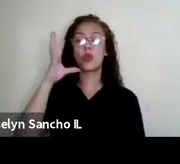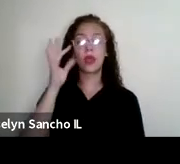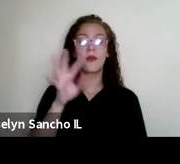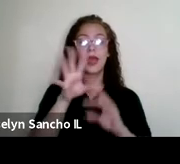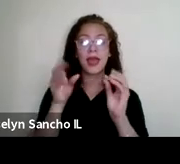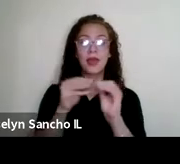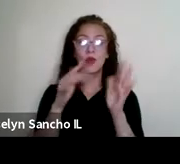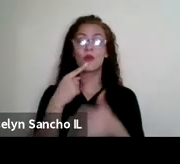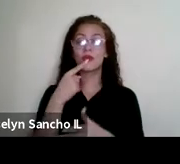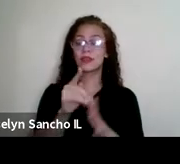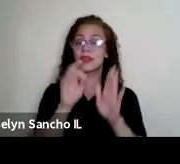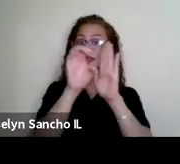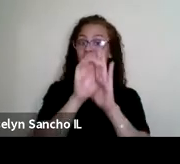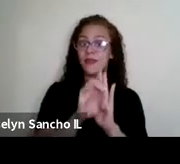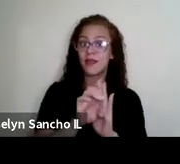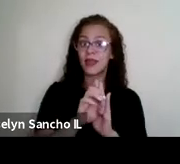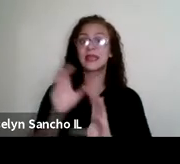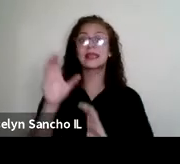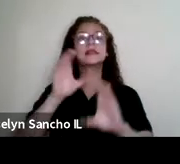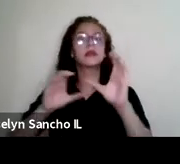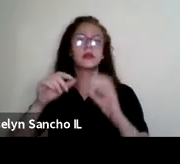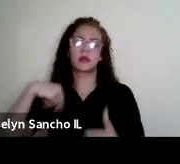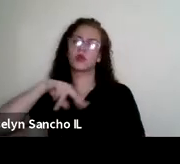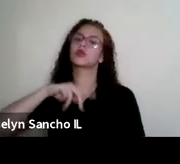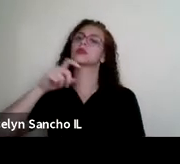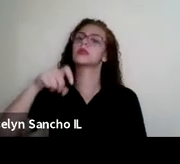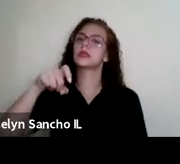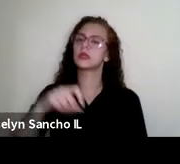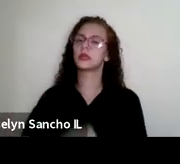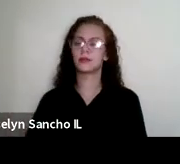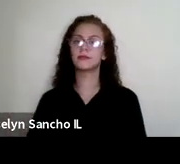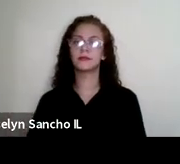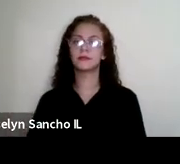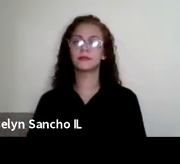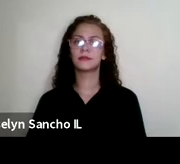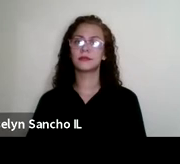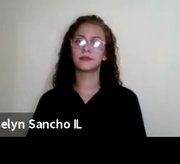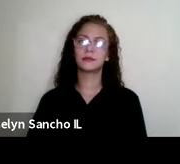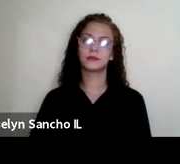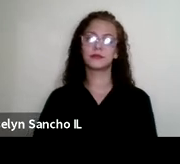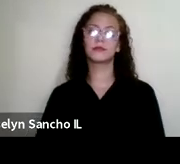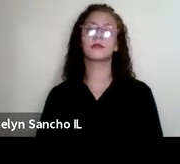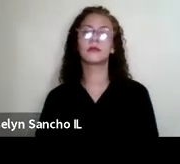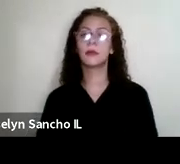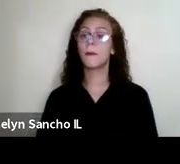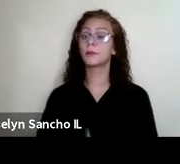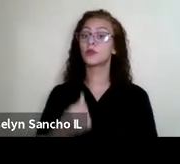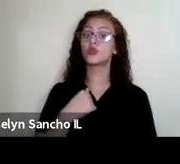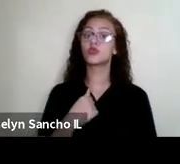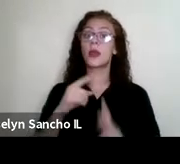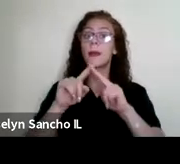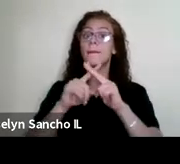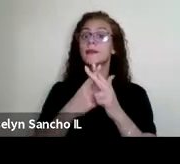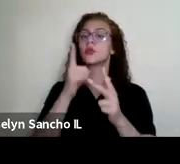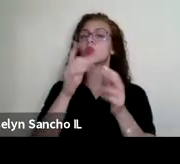dicen nuestras imágenes, que la ciencia nos necesita. Voy a empezar con una